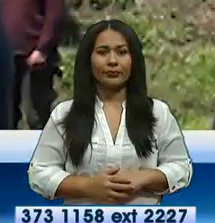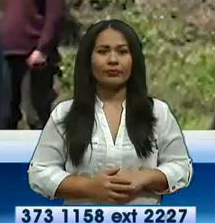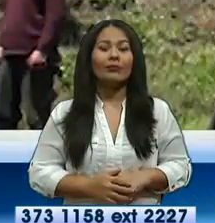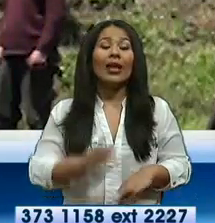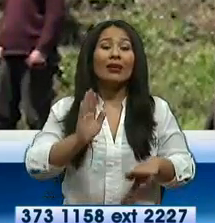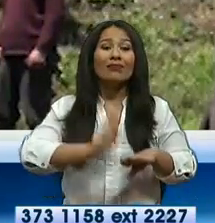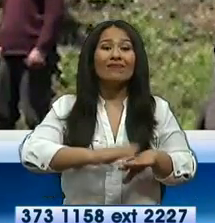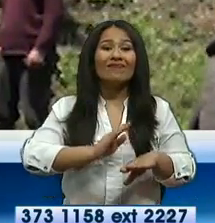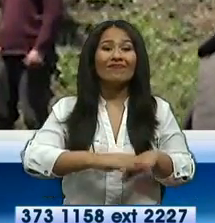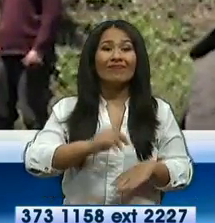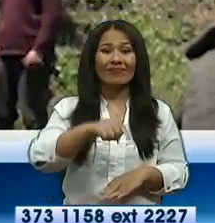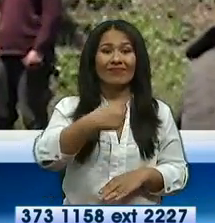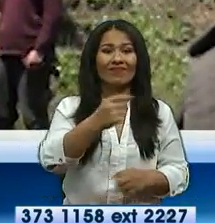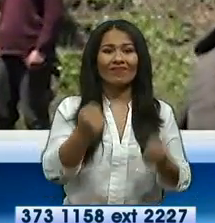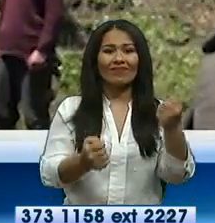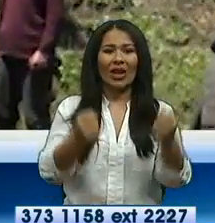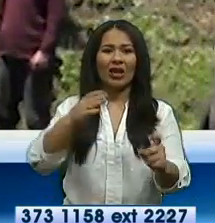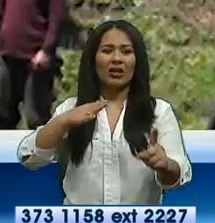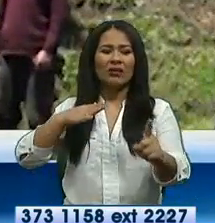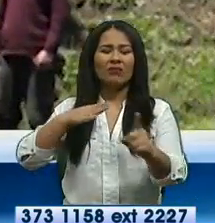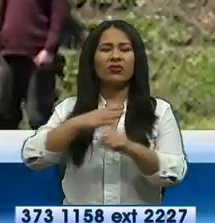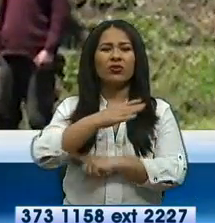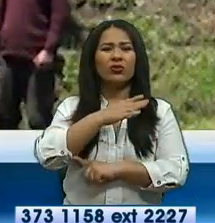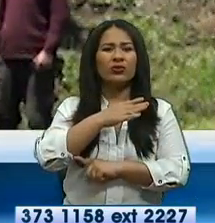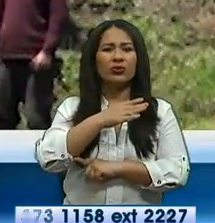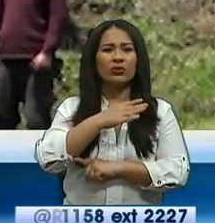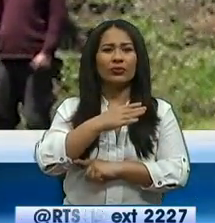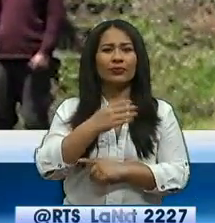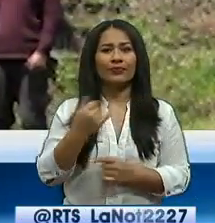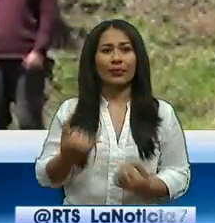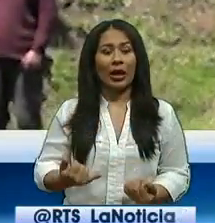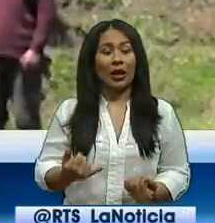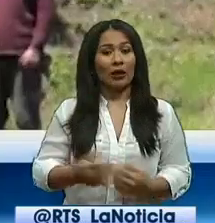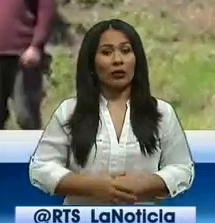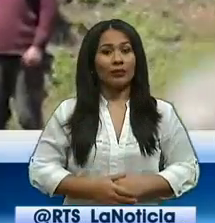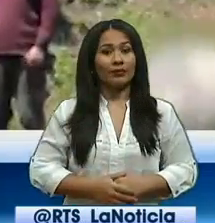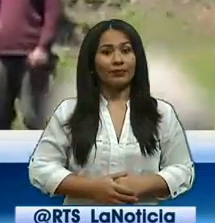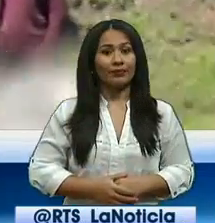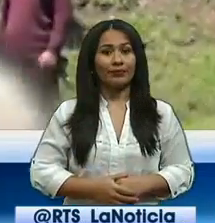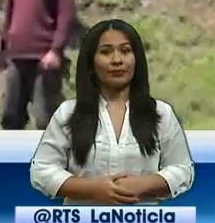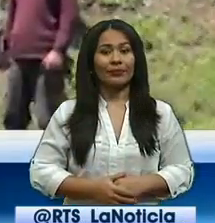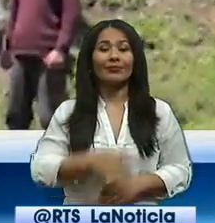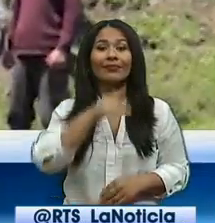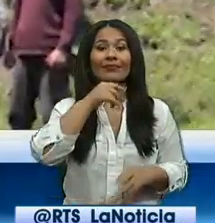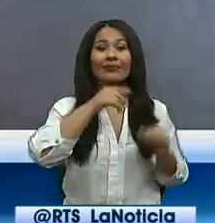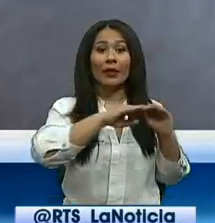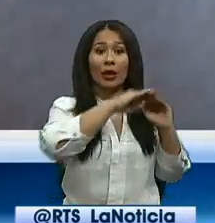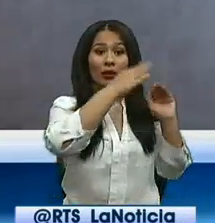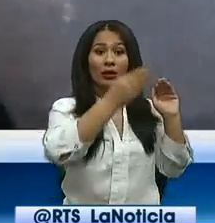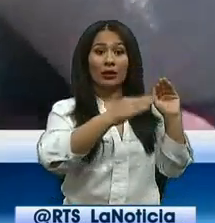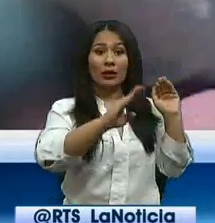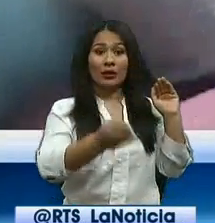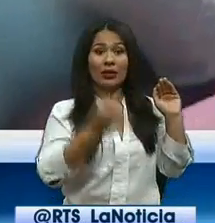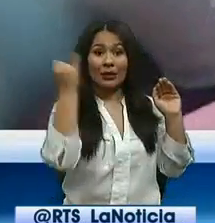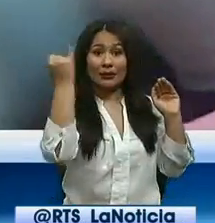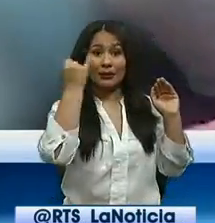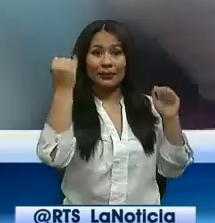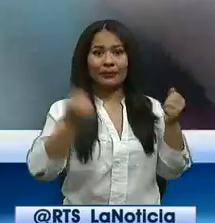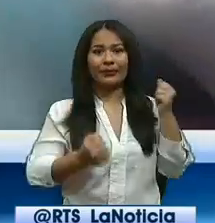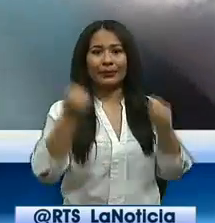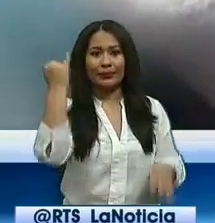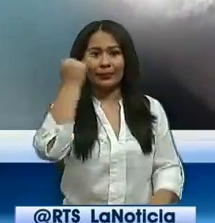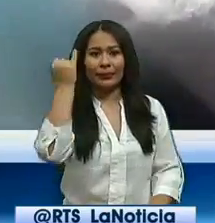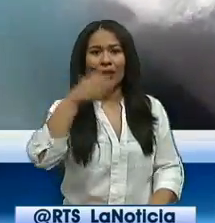producto del cual fallece. Al momento tenemos hipótesis que es de una camioneta verde. La tragedia se hacía